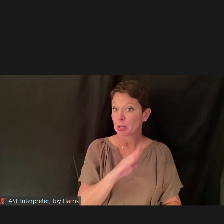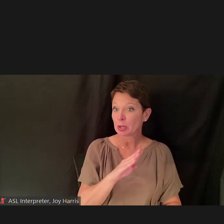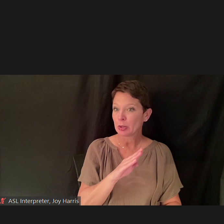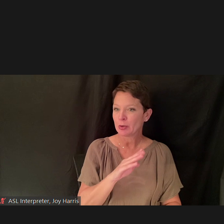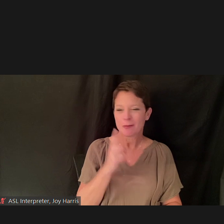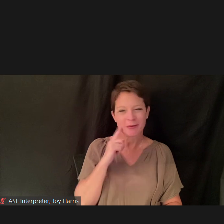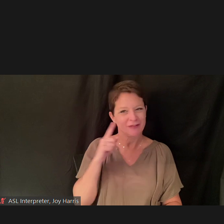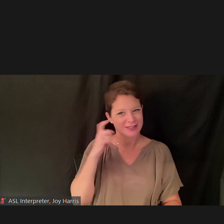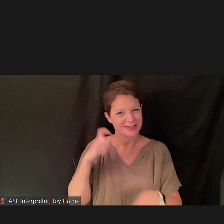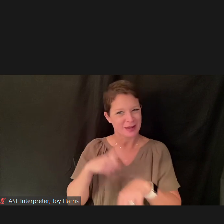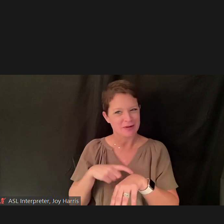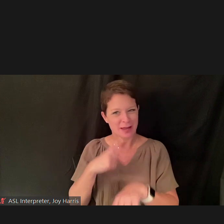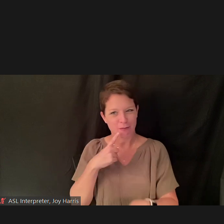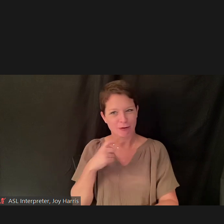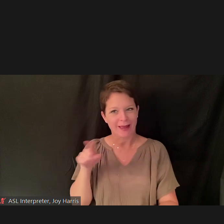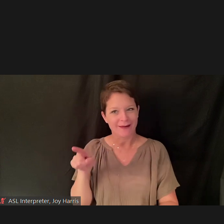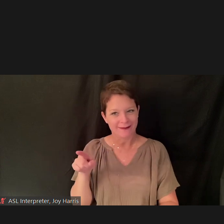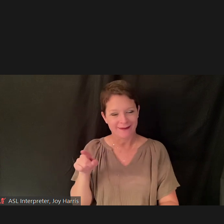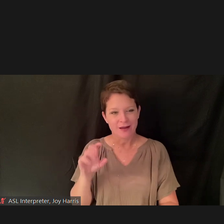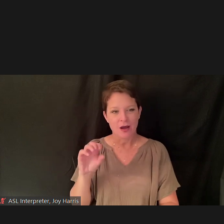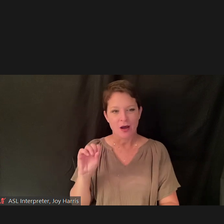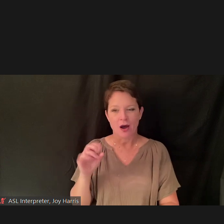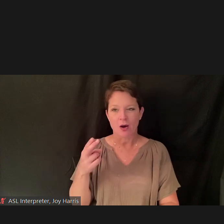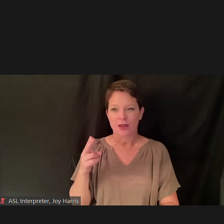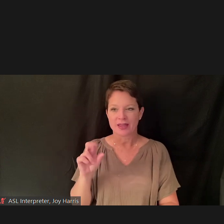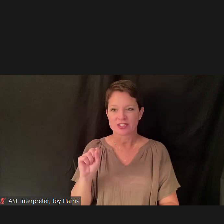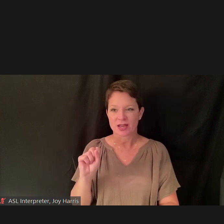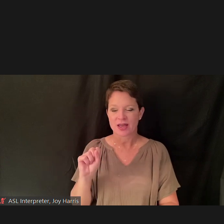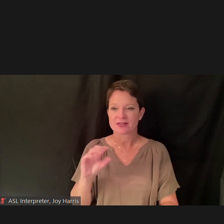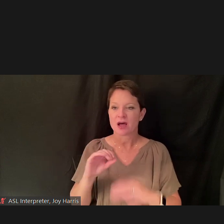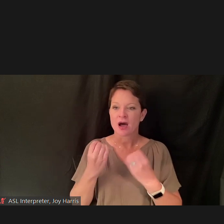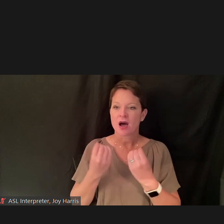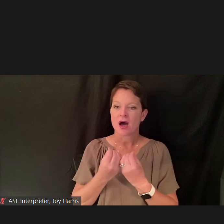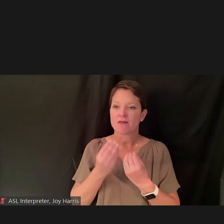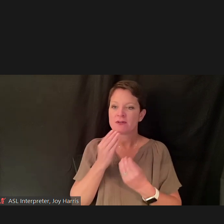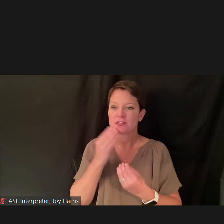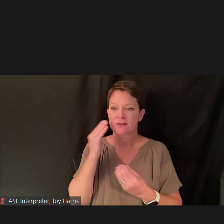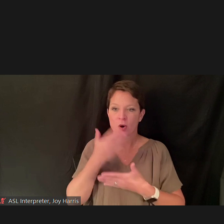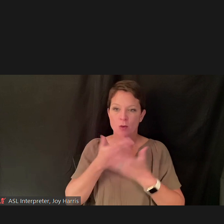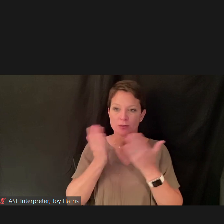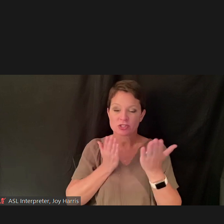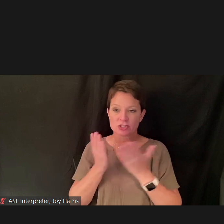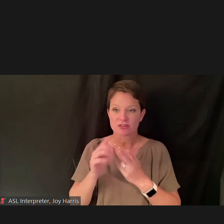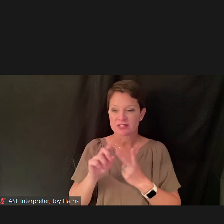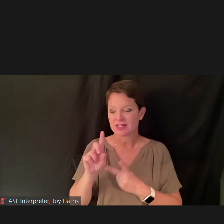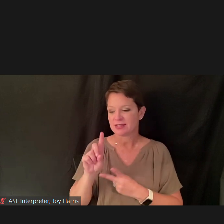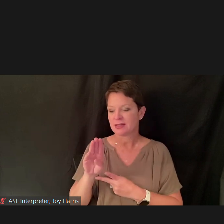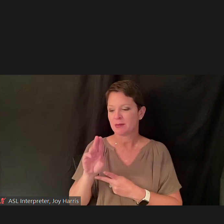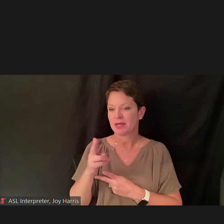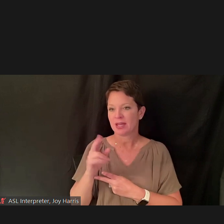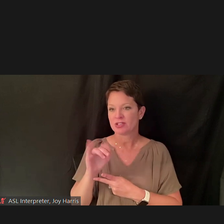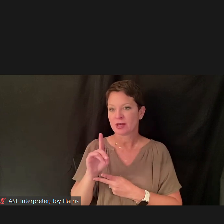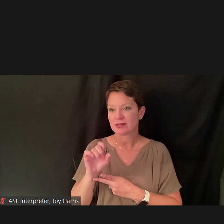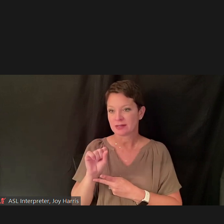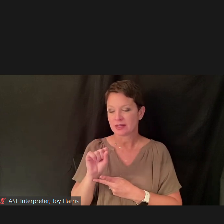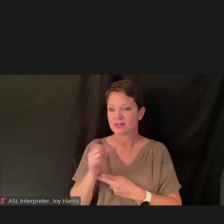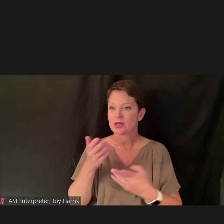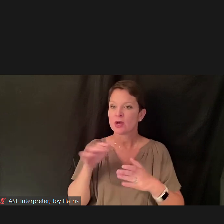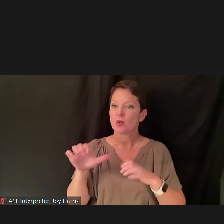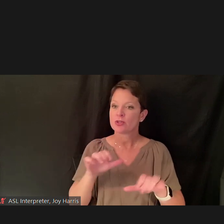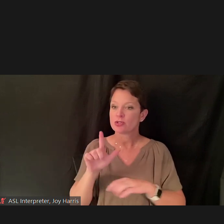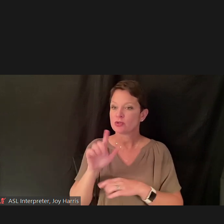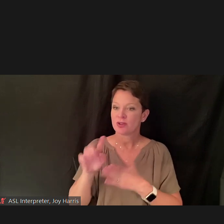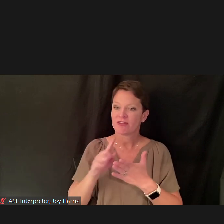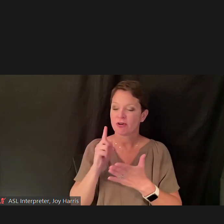alerta, igual que el código azul y el código rojo en el verano. Le ofrecemos a las personas que no